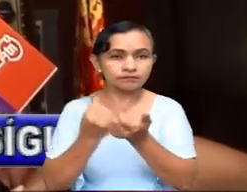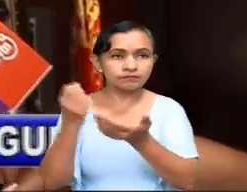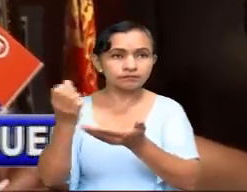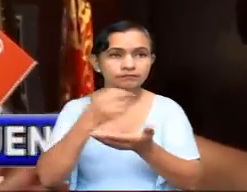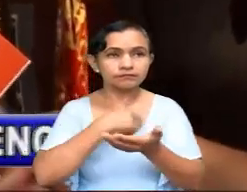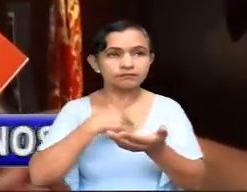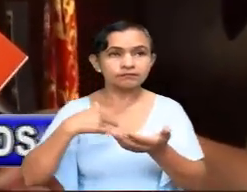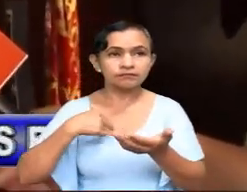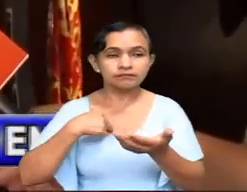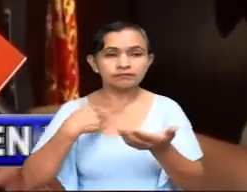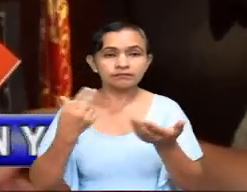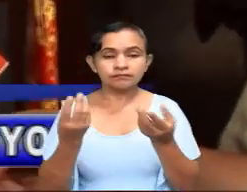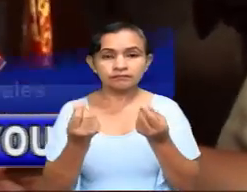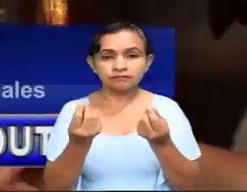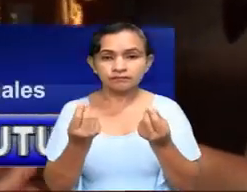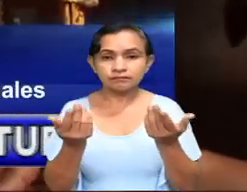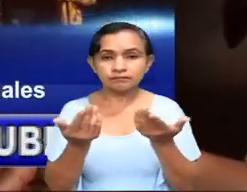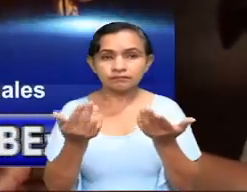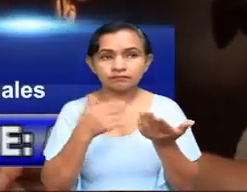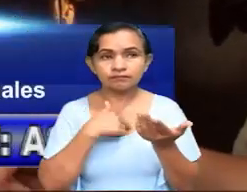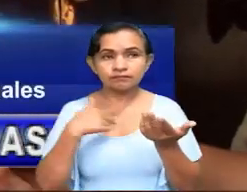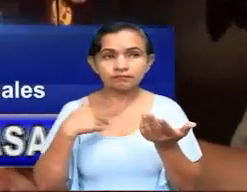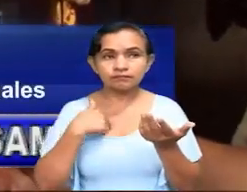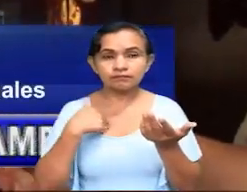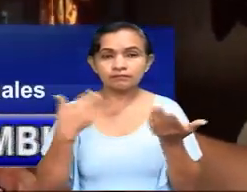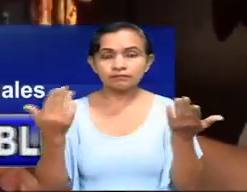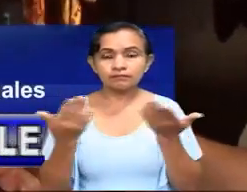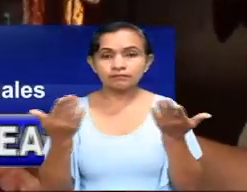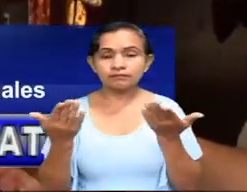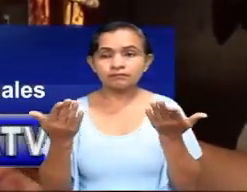a una economía a los